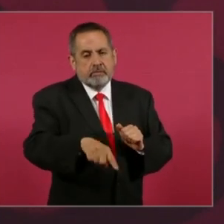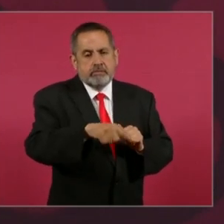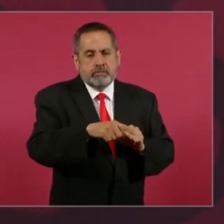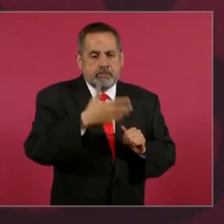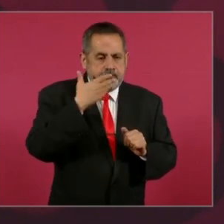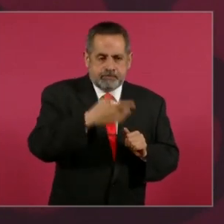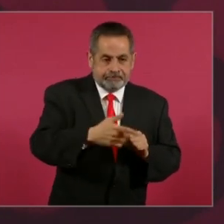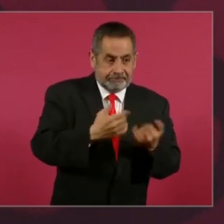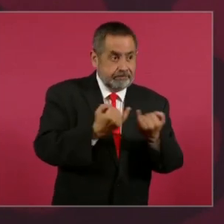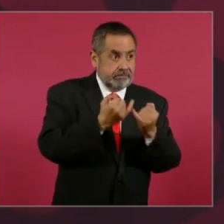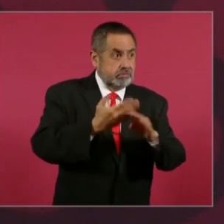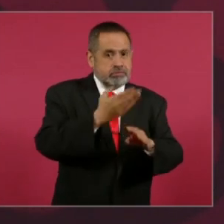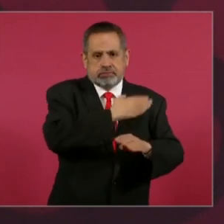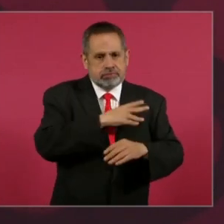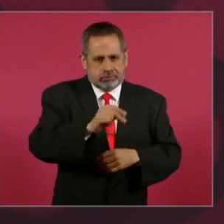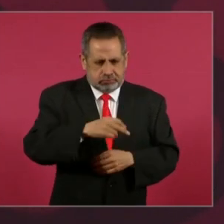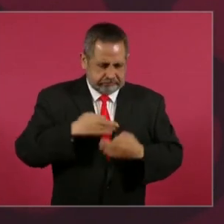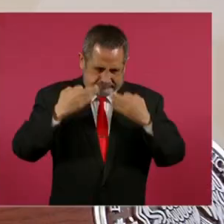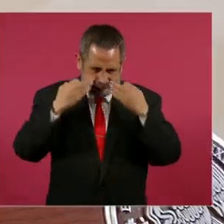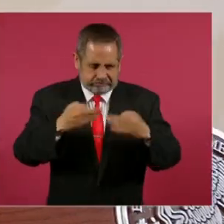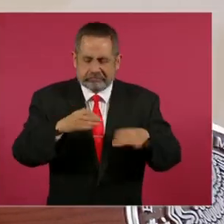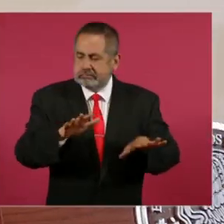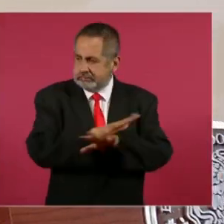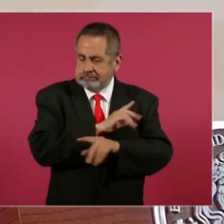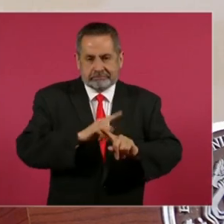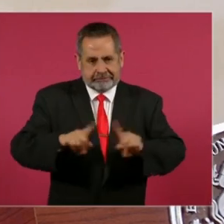igual, que me consta de que